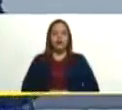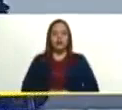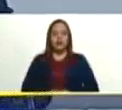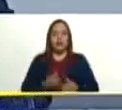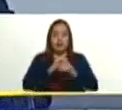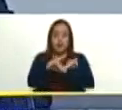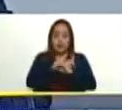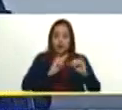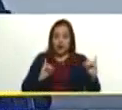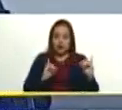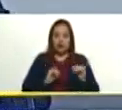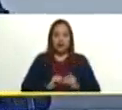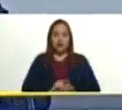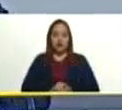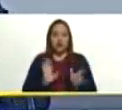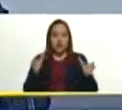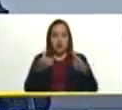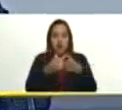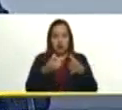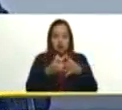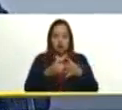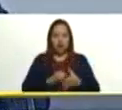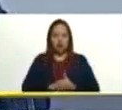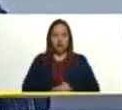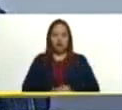culminar la reunión